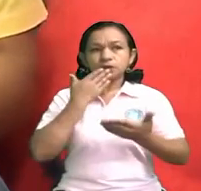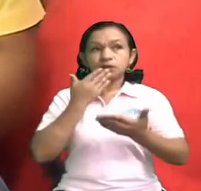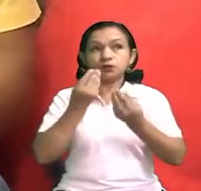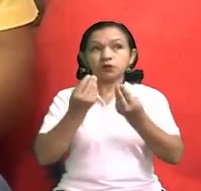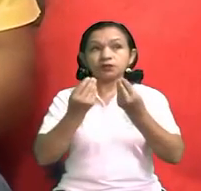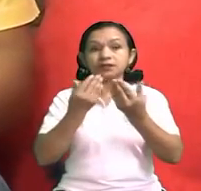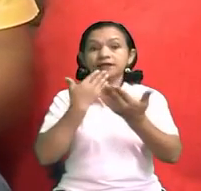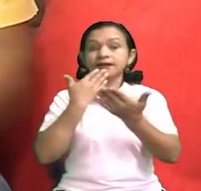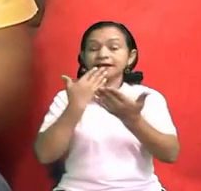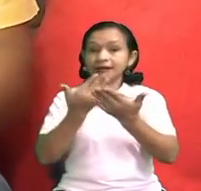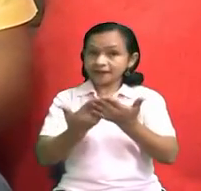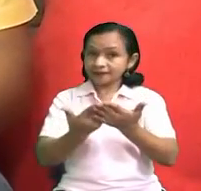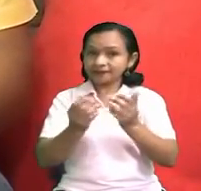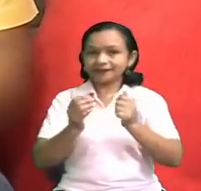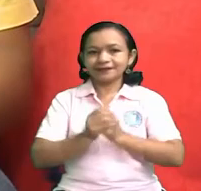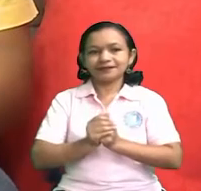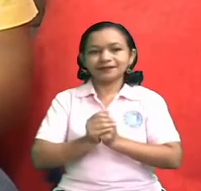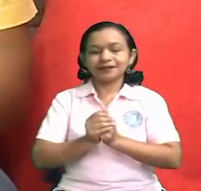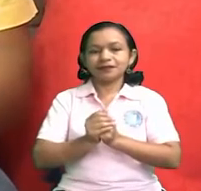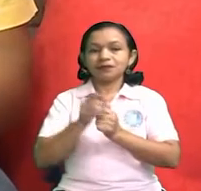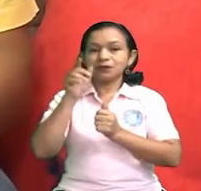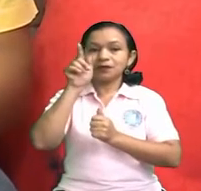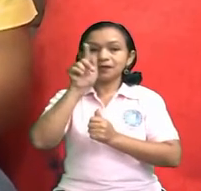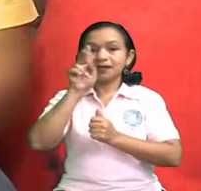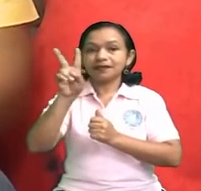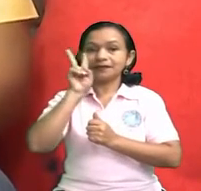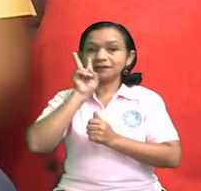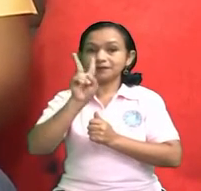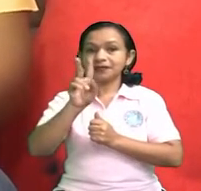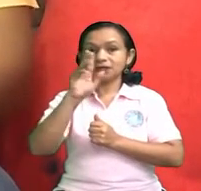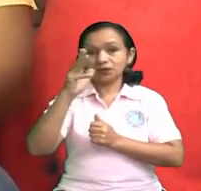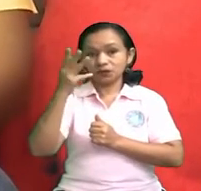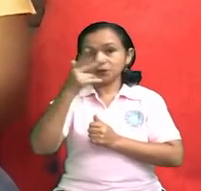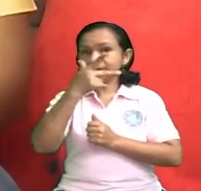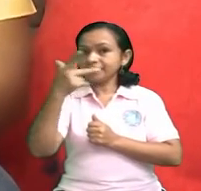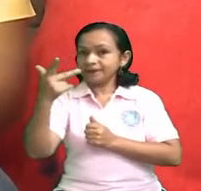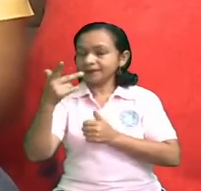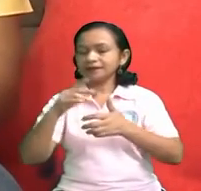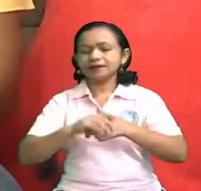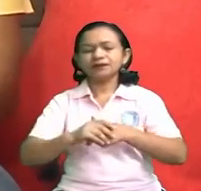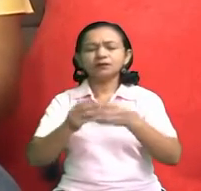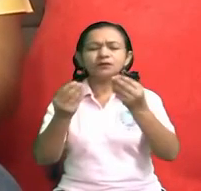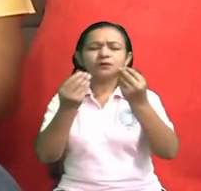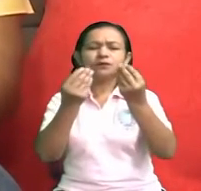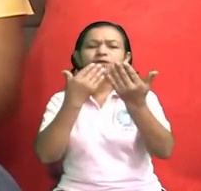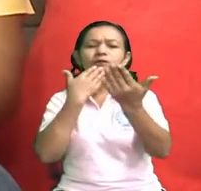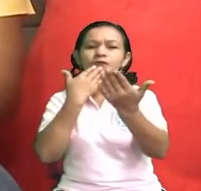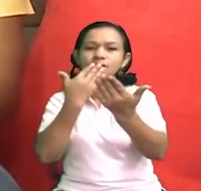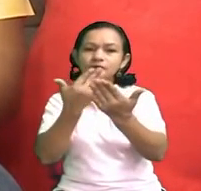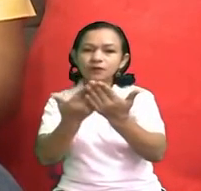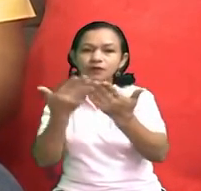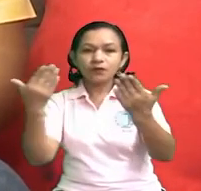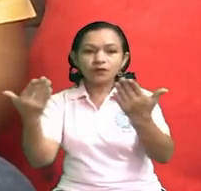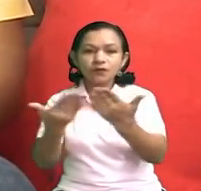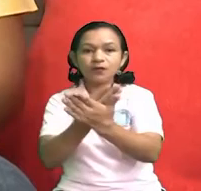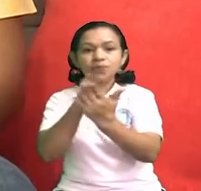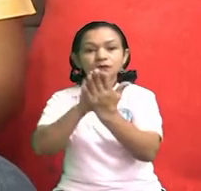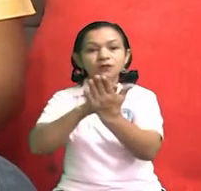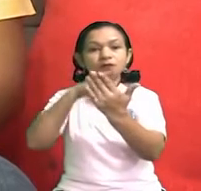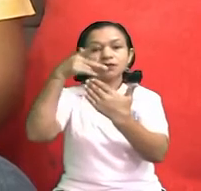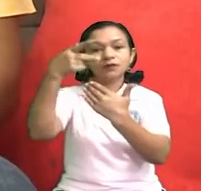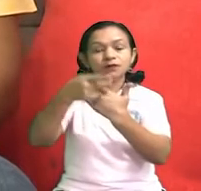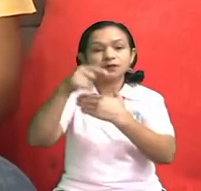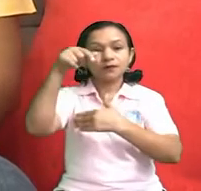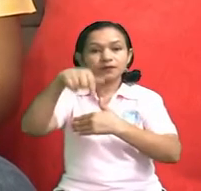Muchísimas gracias por estar en sintonía del canal parlamentario. Muchísimas gracias por acompañarnos en una nueva edición de su programa desde